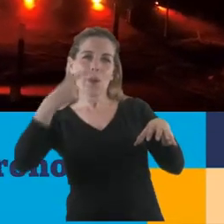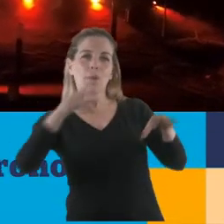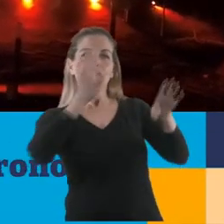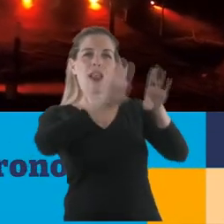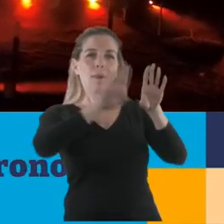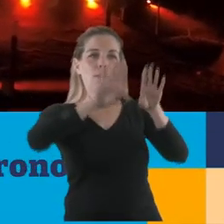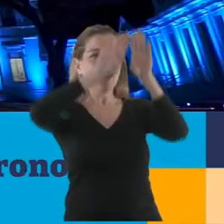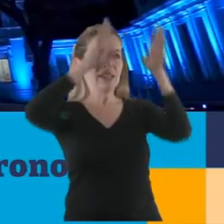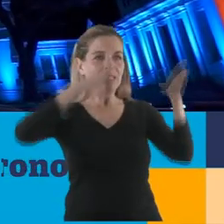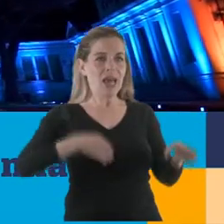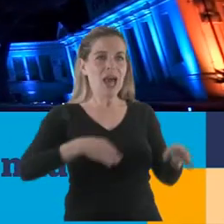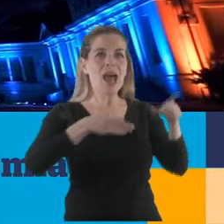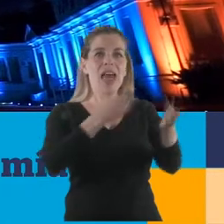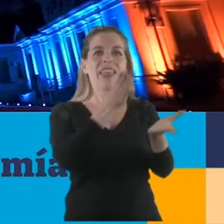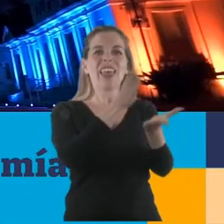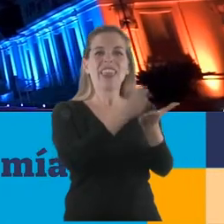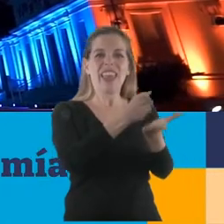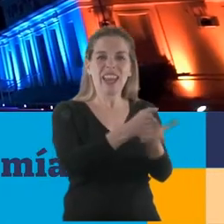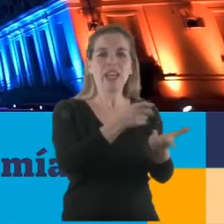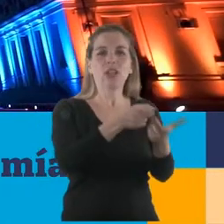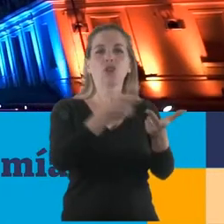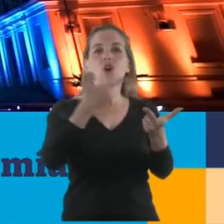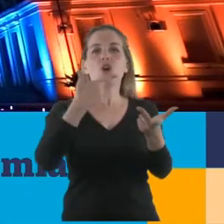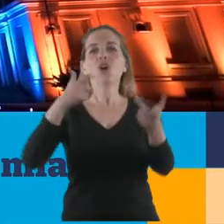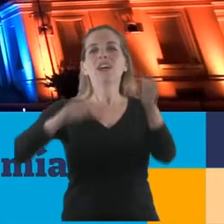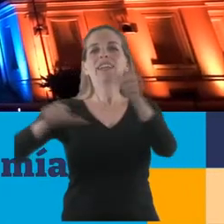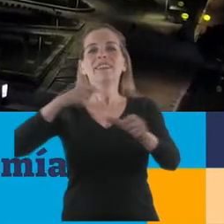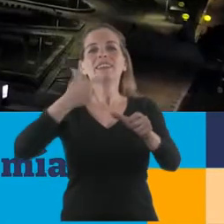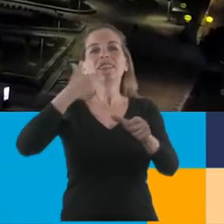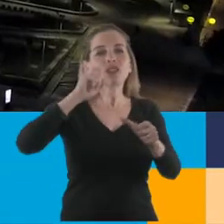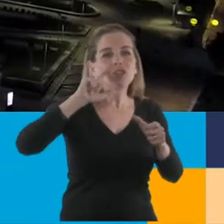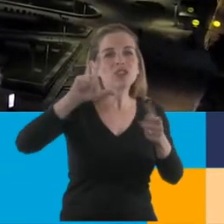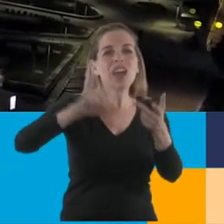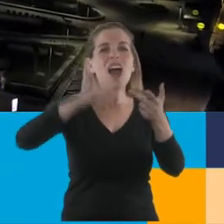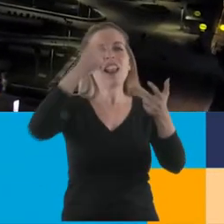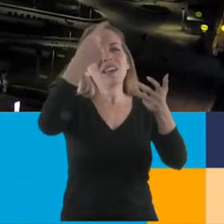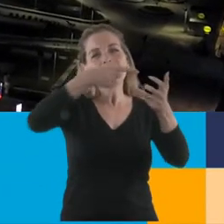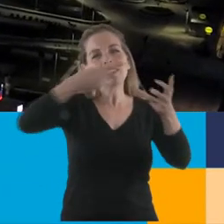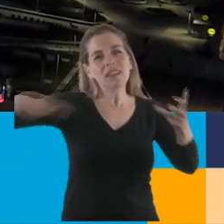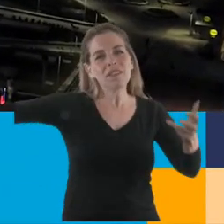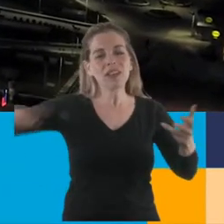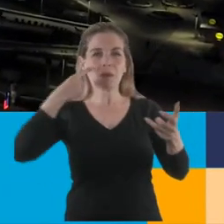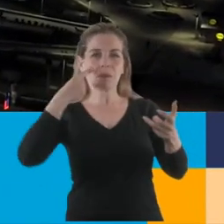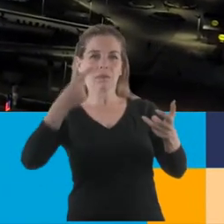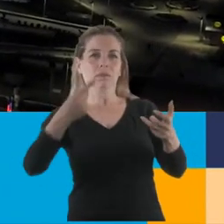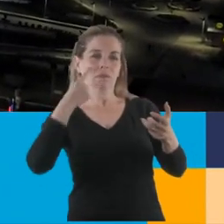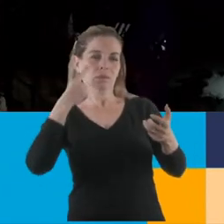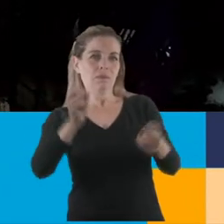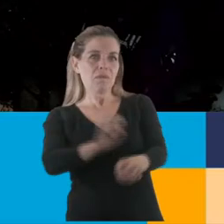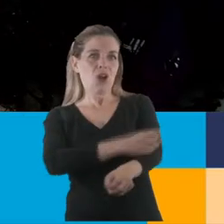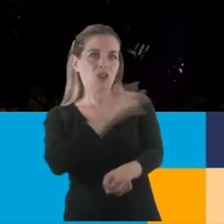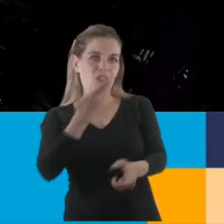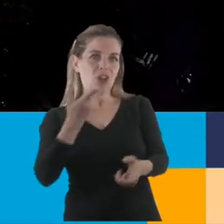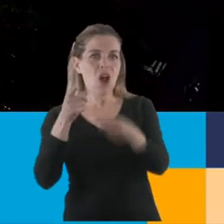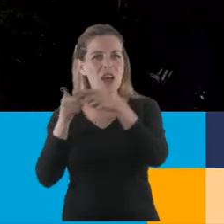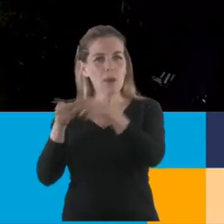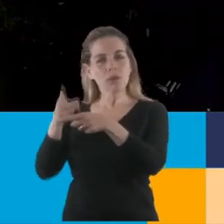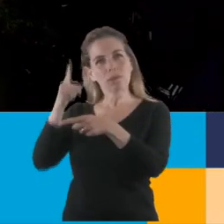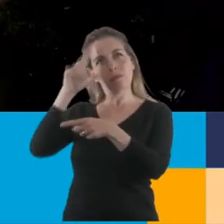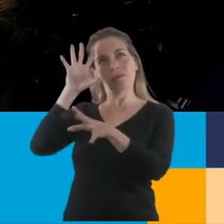derecho, de ciencias sociales. ¿Eh? Está añorada por vos. ¿Qué te recordás de eso? Sí, me hace